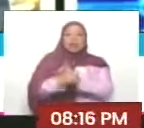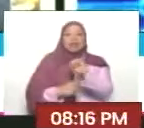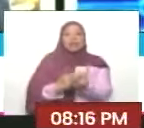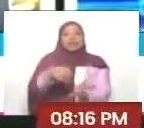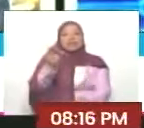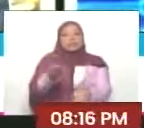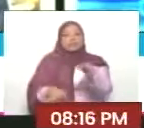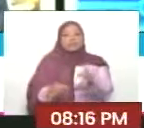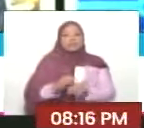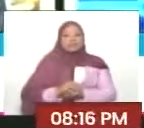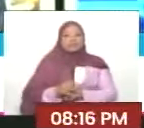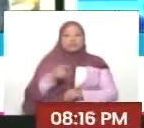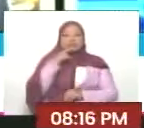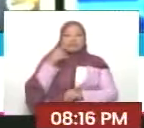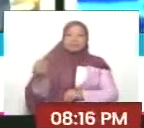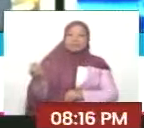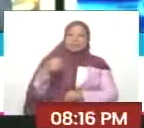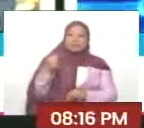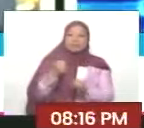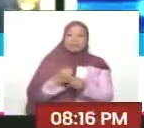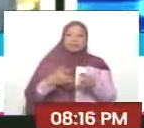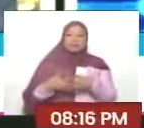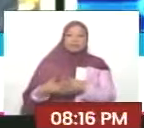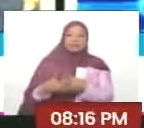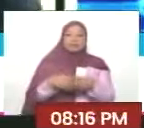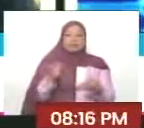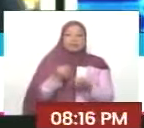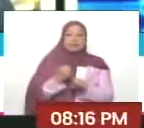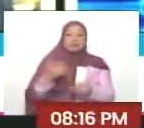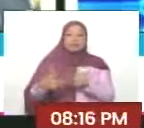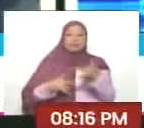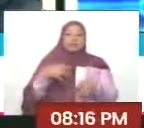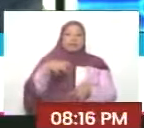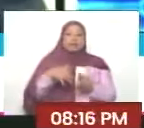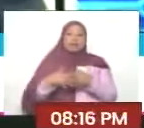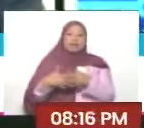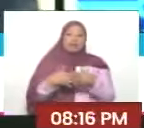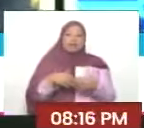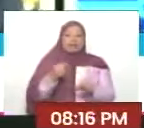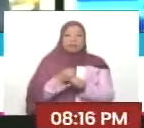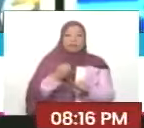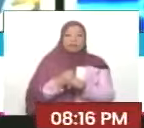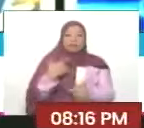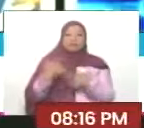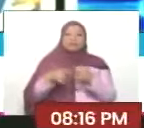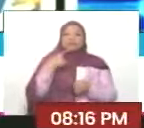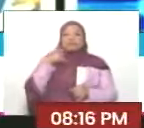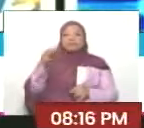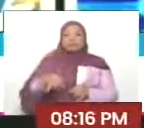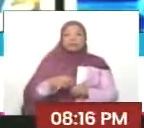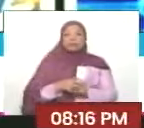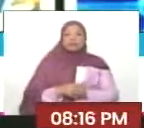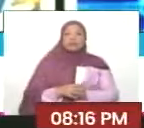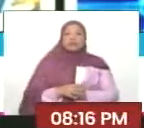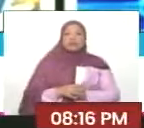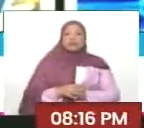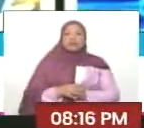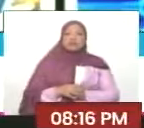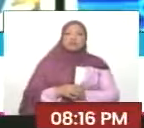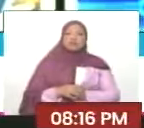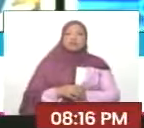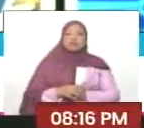de Justicia está en las manos del imperio global de Occidente, de Estados Unidos y de Europa. Esa es la verdad. Hay que